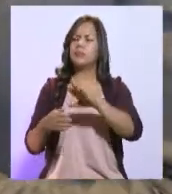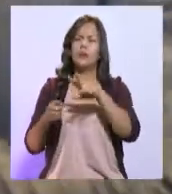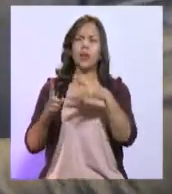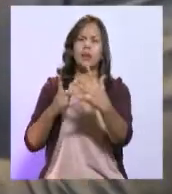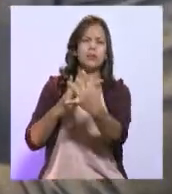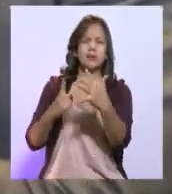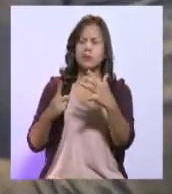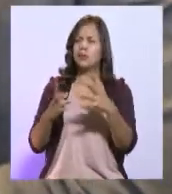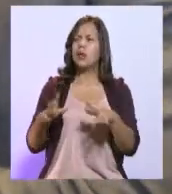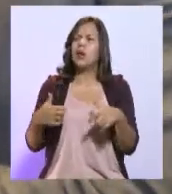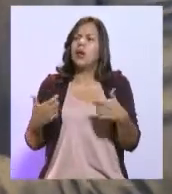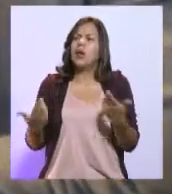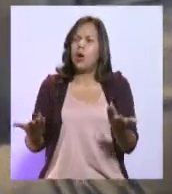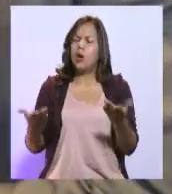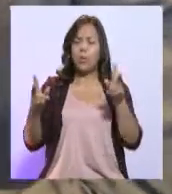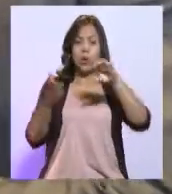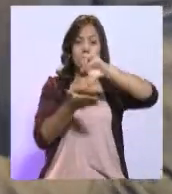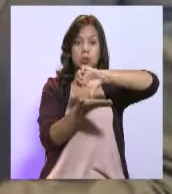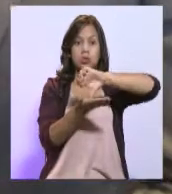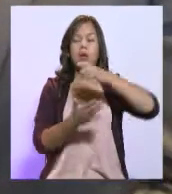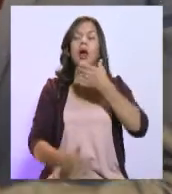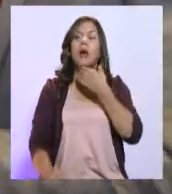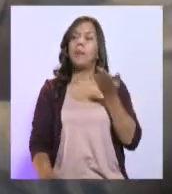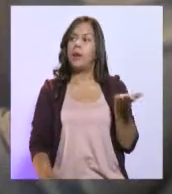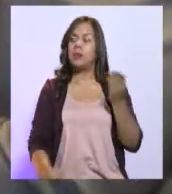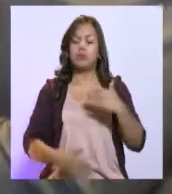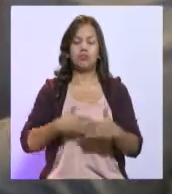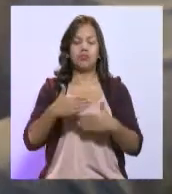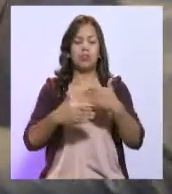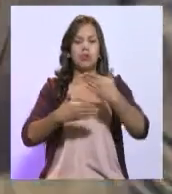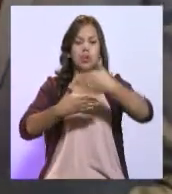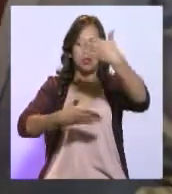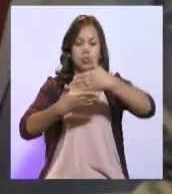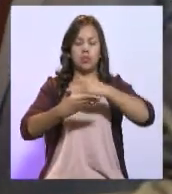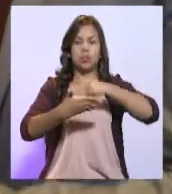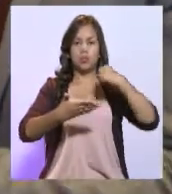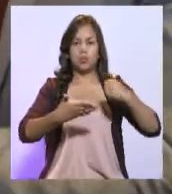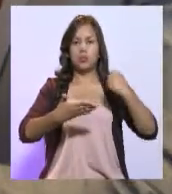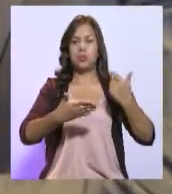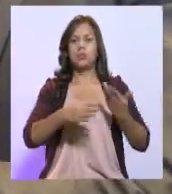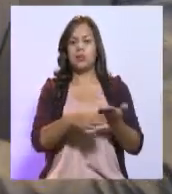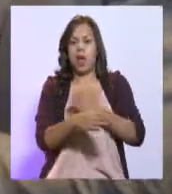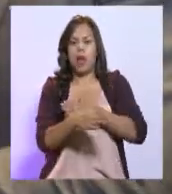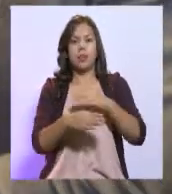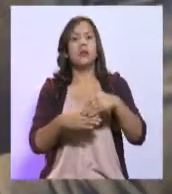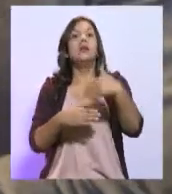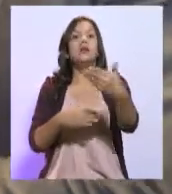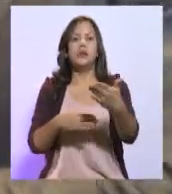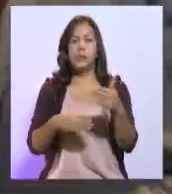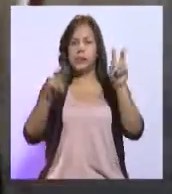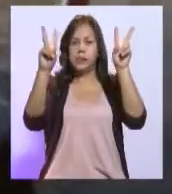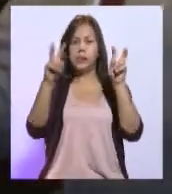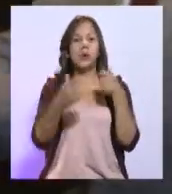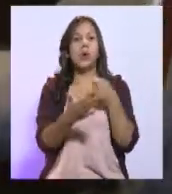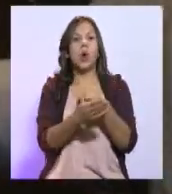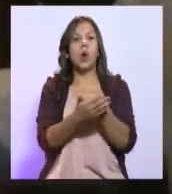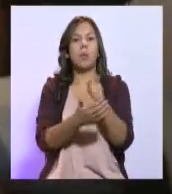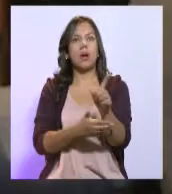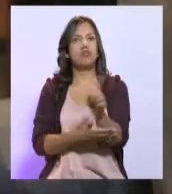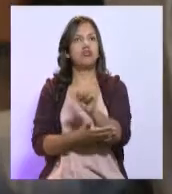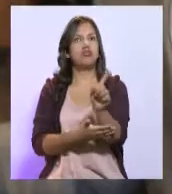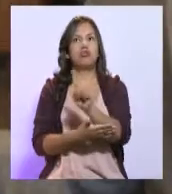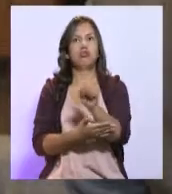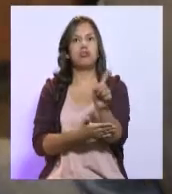vive actualmente en la ciudad de Ambato con los procesos precontractuales y contractuales para la adquisición de los fotorradares? Tares. Sí, bueno, muchas